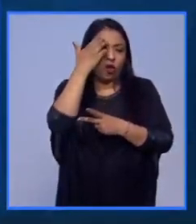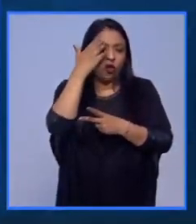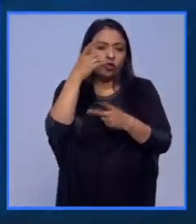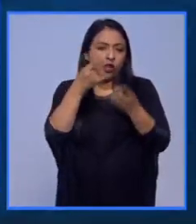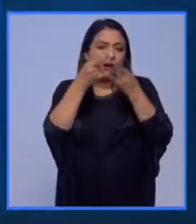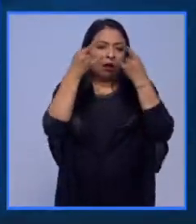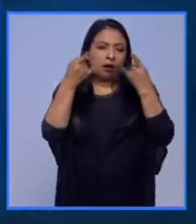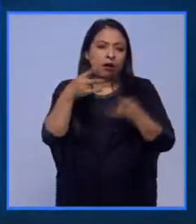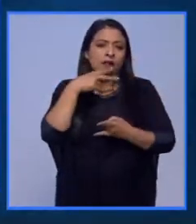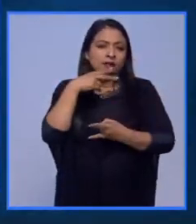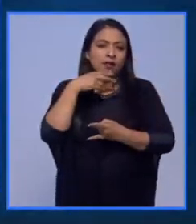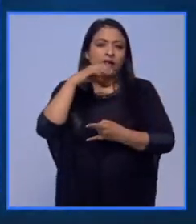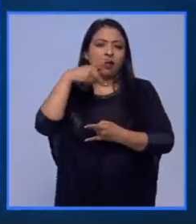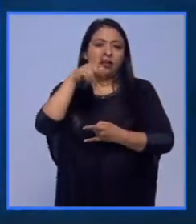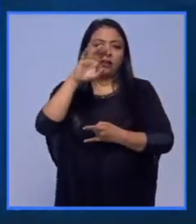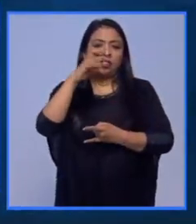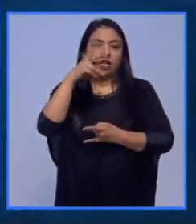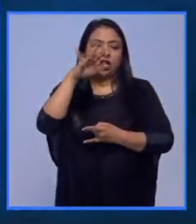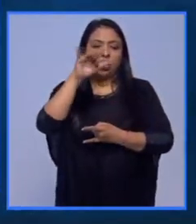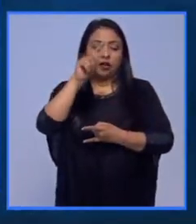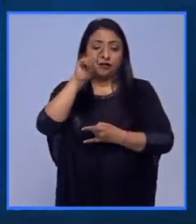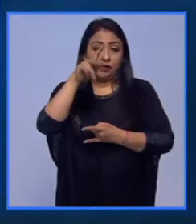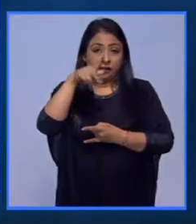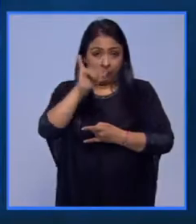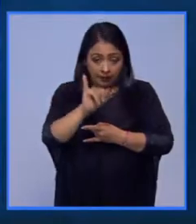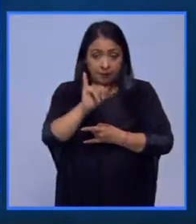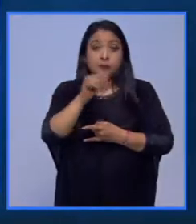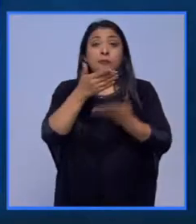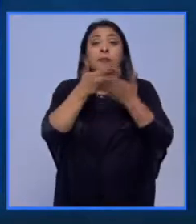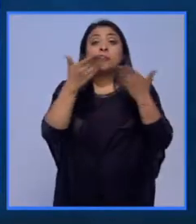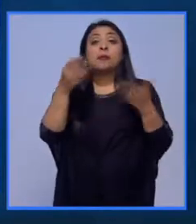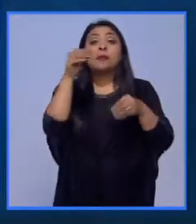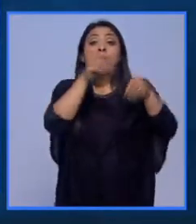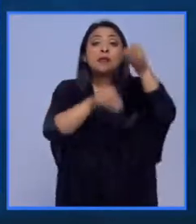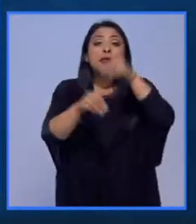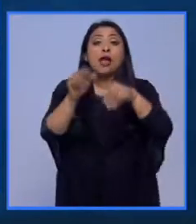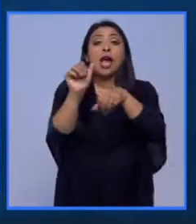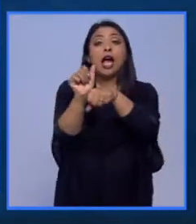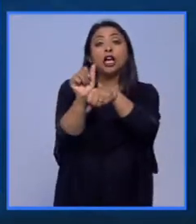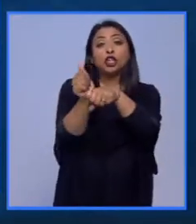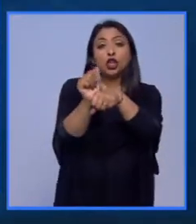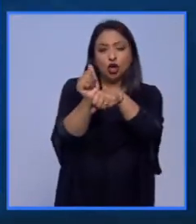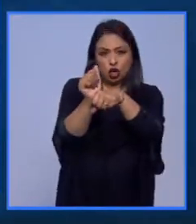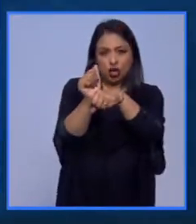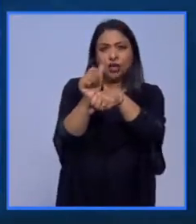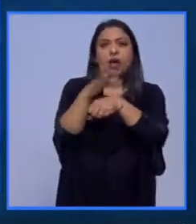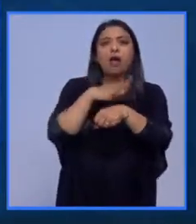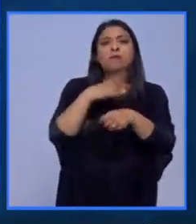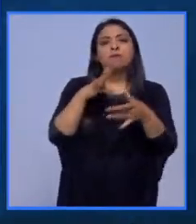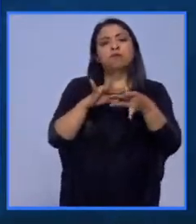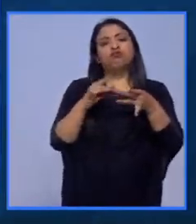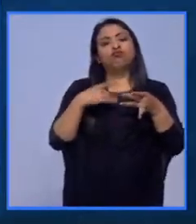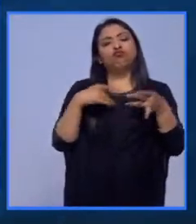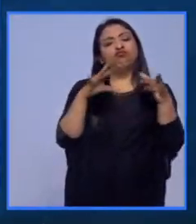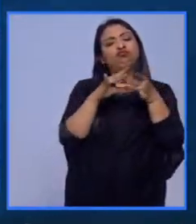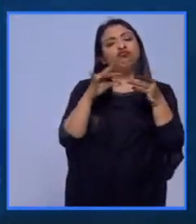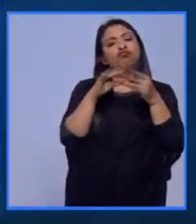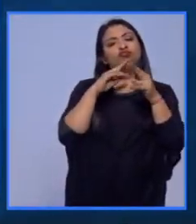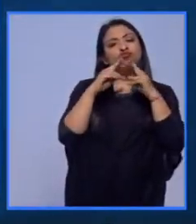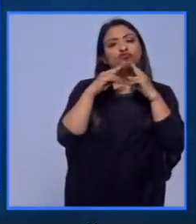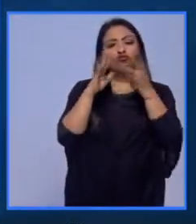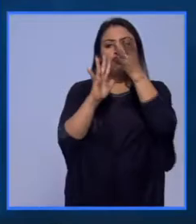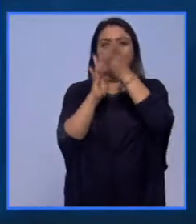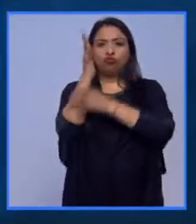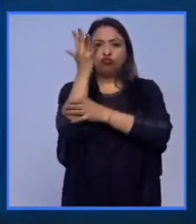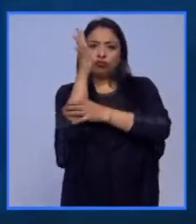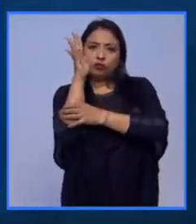de Tchaikovsky. Y en esta ocasión está escenificado con actores, hay un narrador, con marionetas